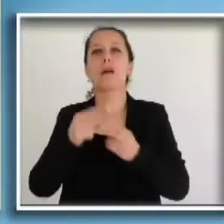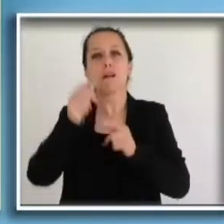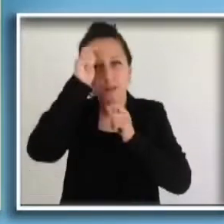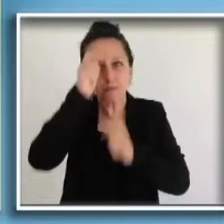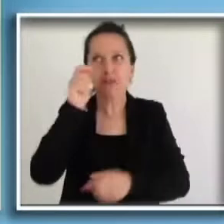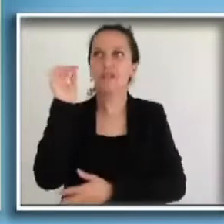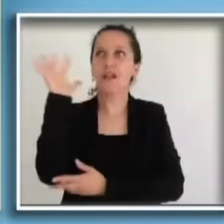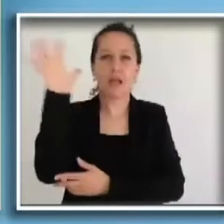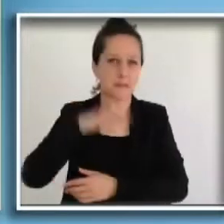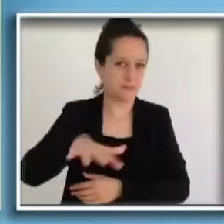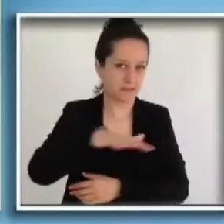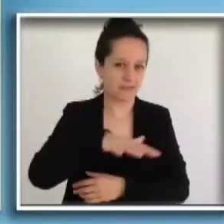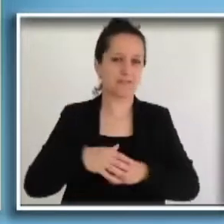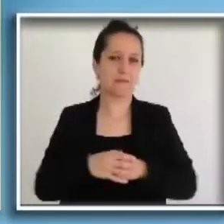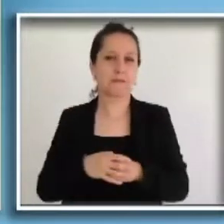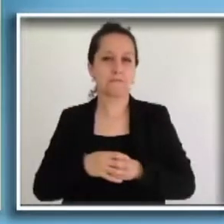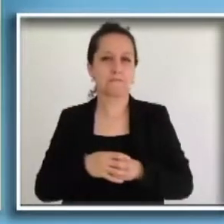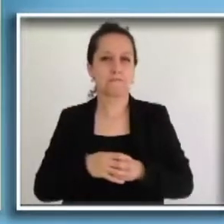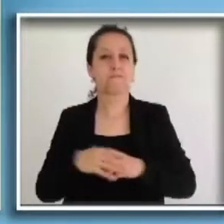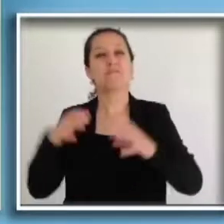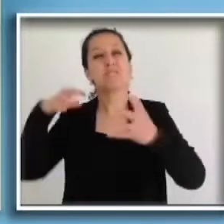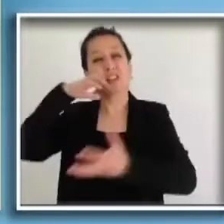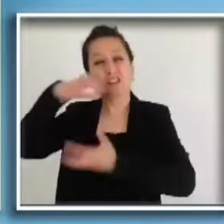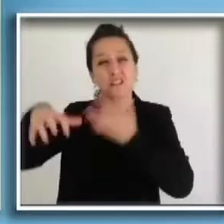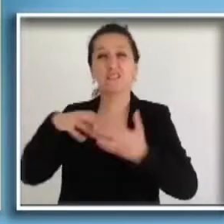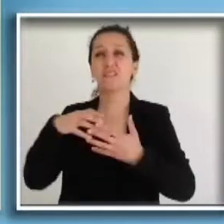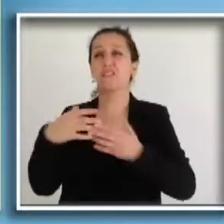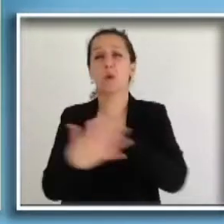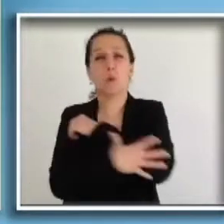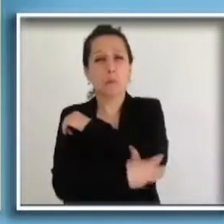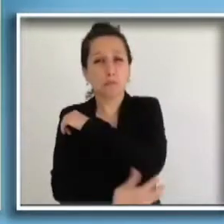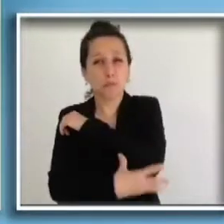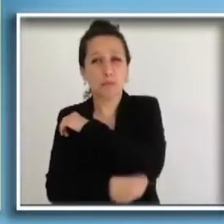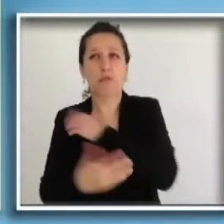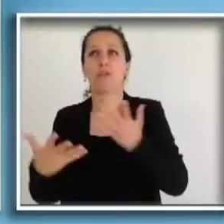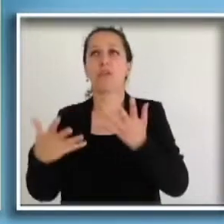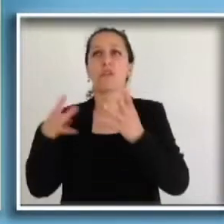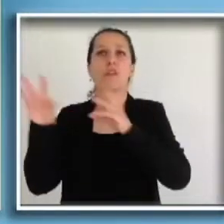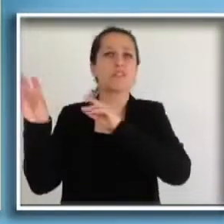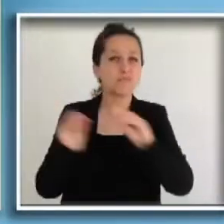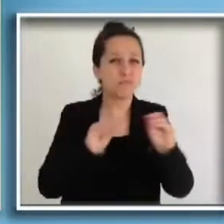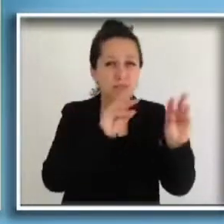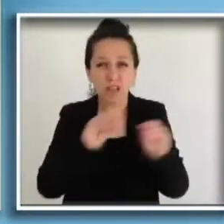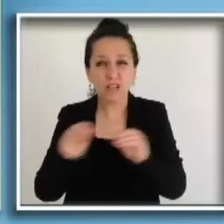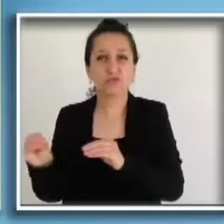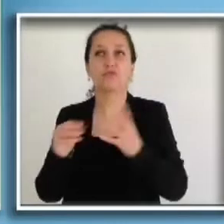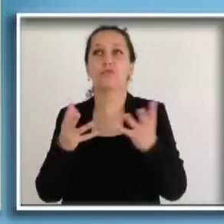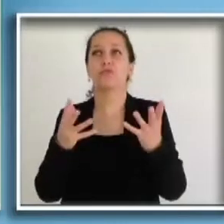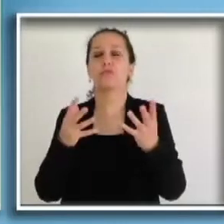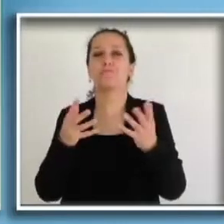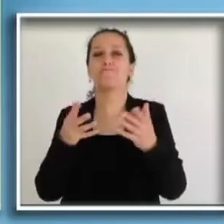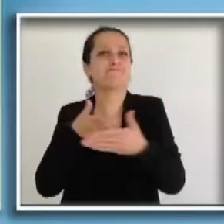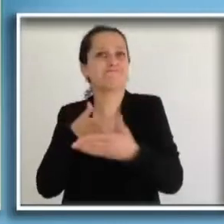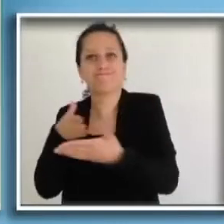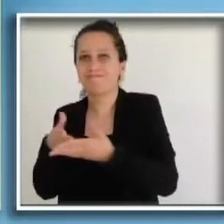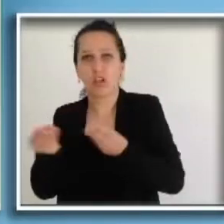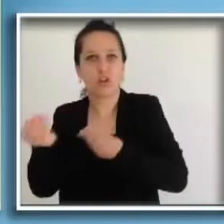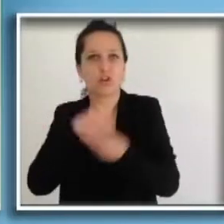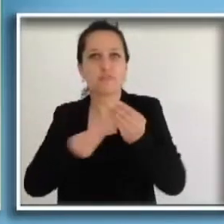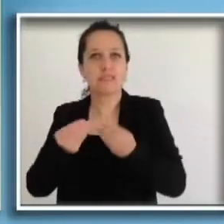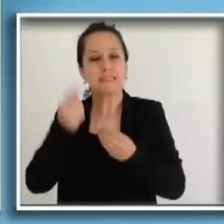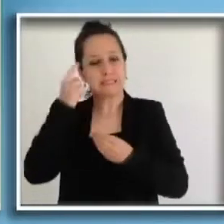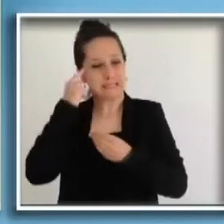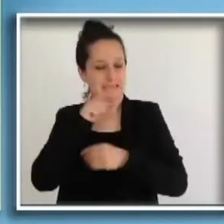crisis climática la pobreza las restricciones económicas y la migración entre otros deben considerarse una respuesta con enfoque